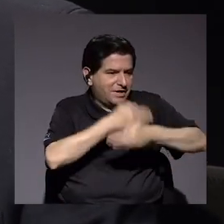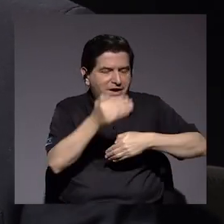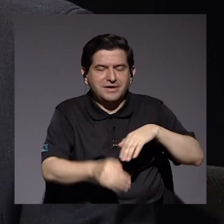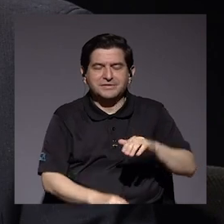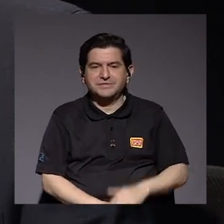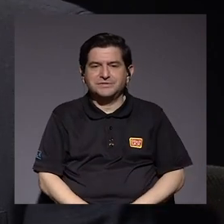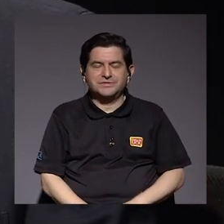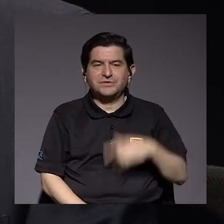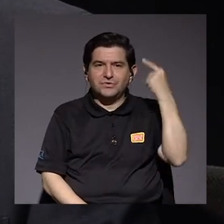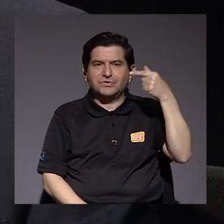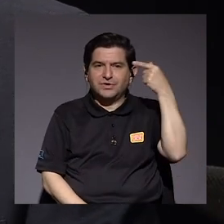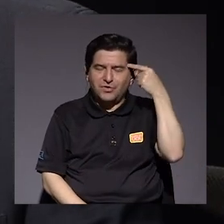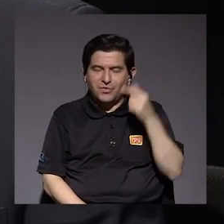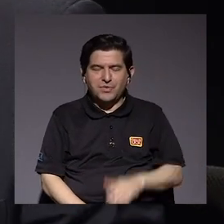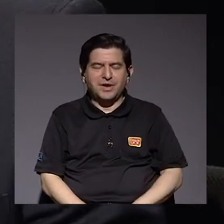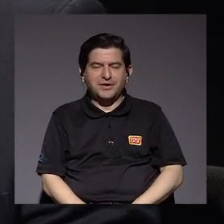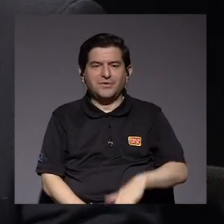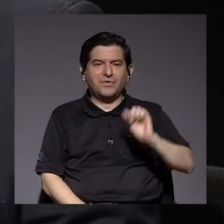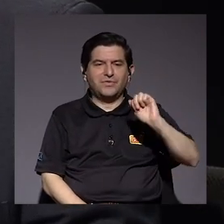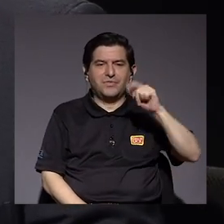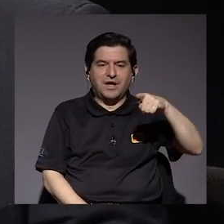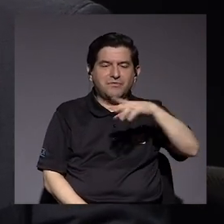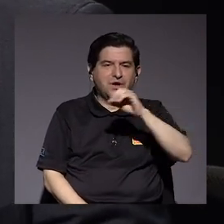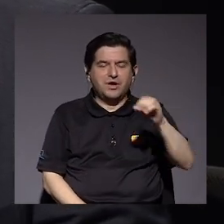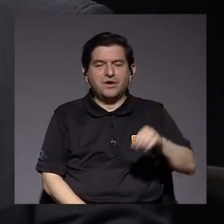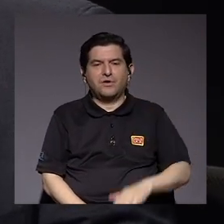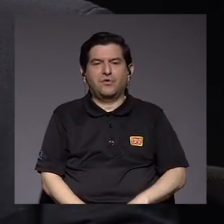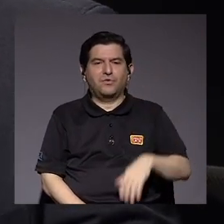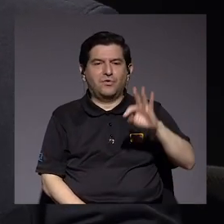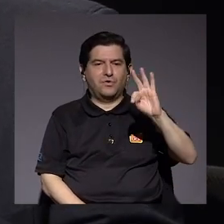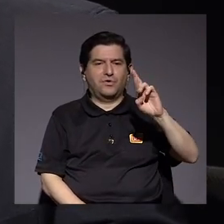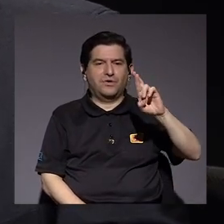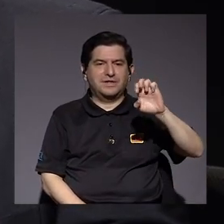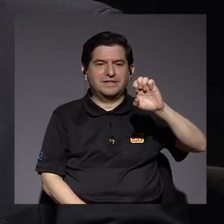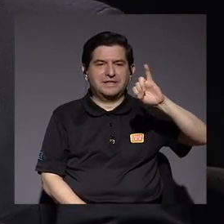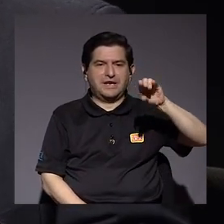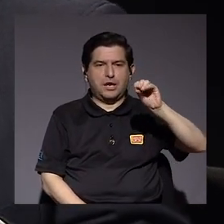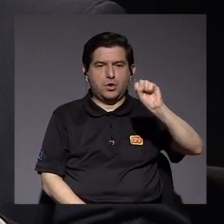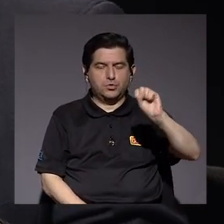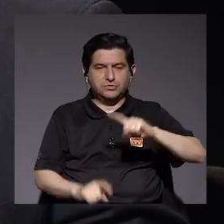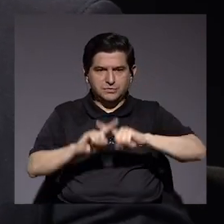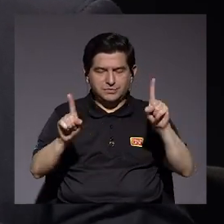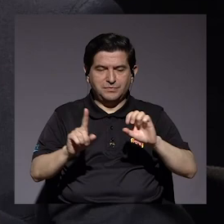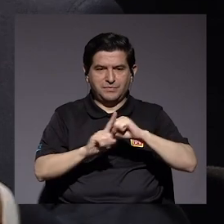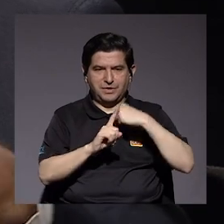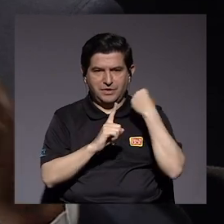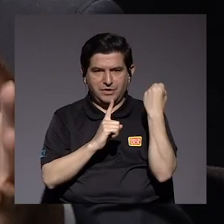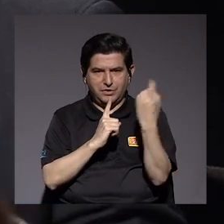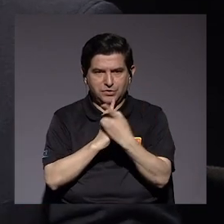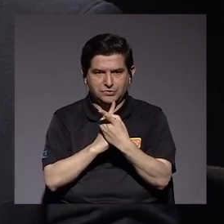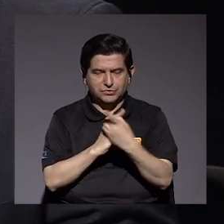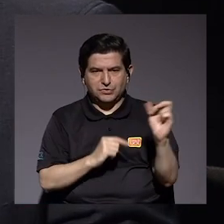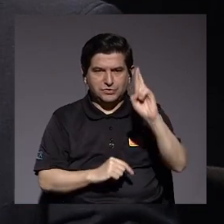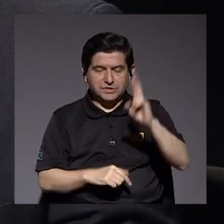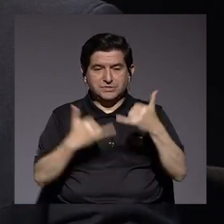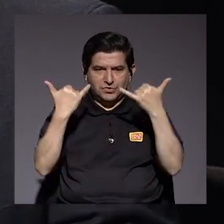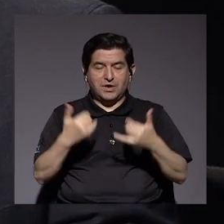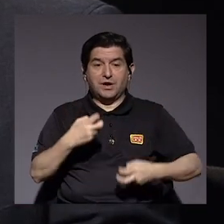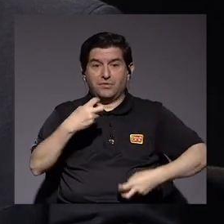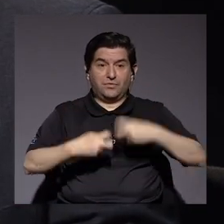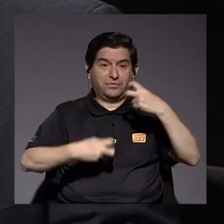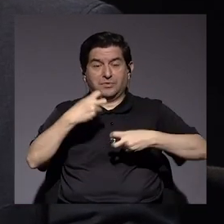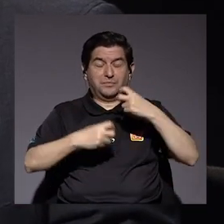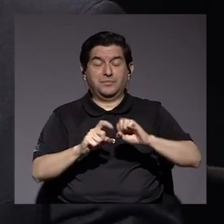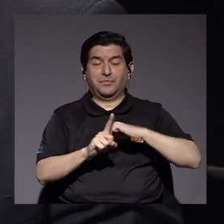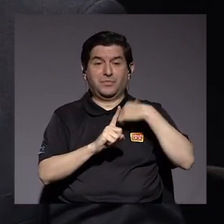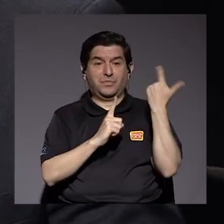de una velo de un jose joaquin lo que le quiero decir es que la sociedad costarricense después de esta conmoción social que estamos